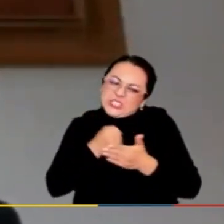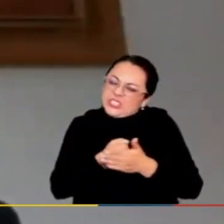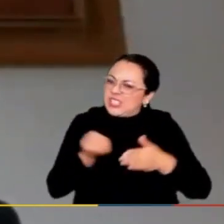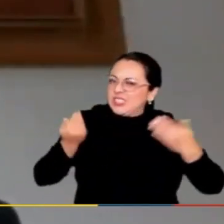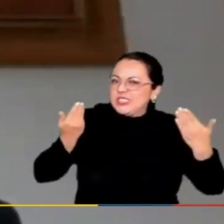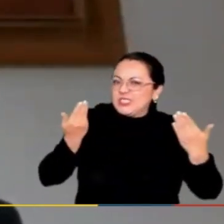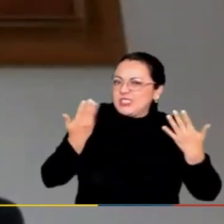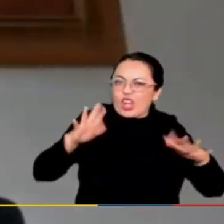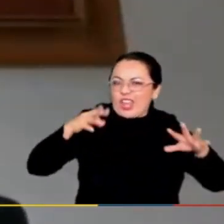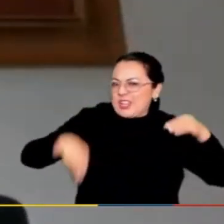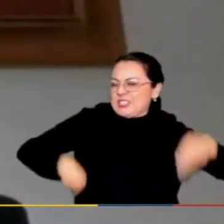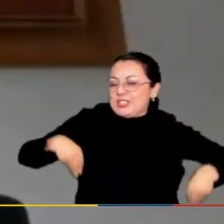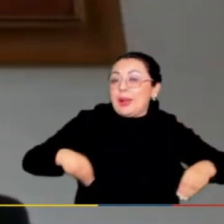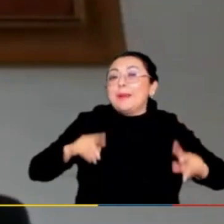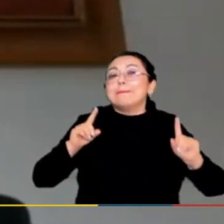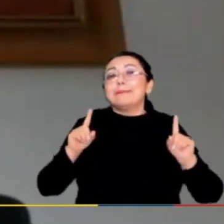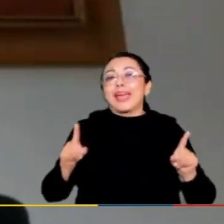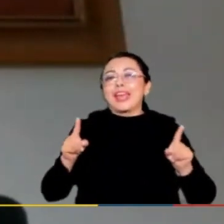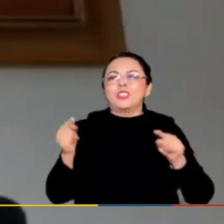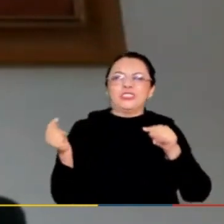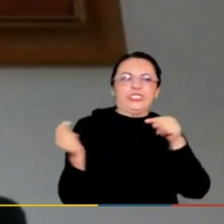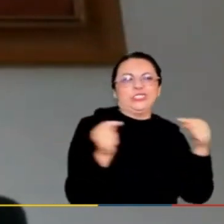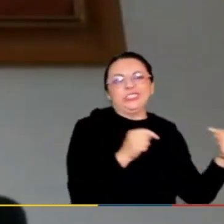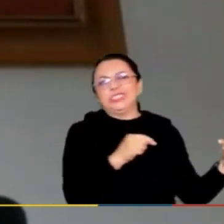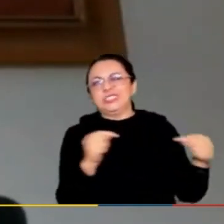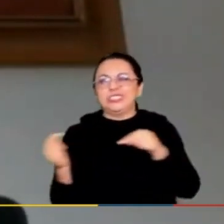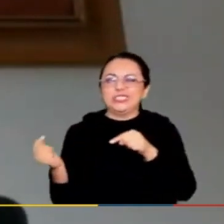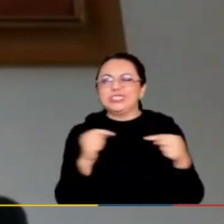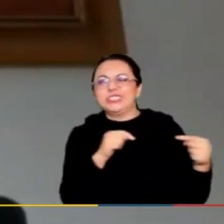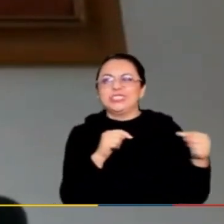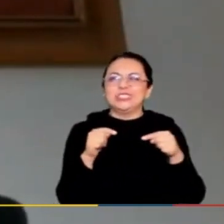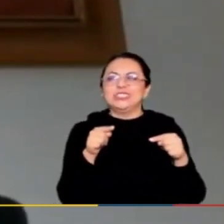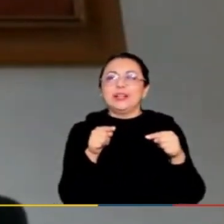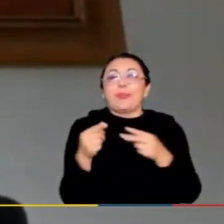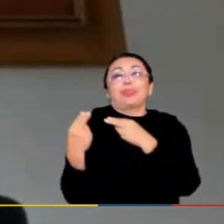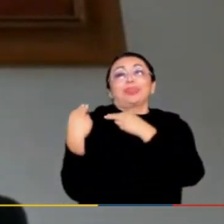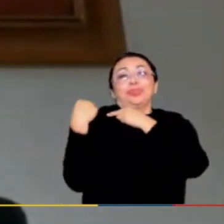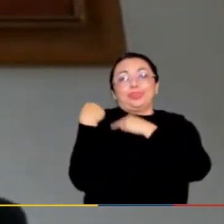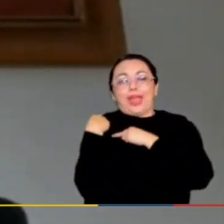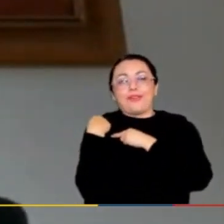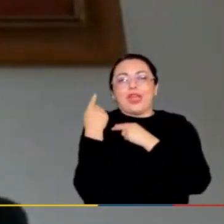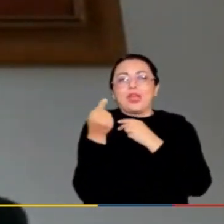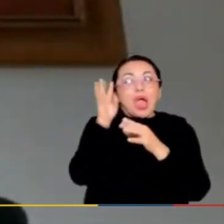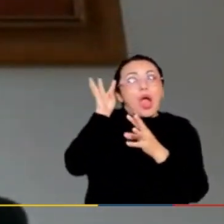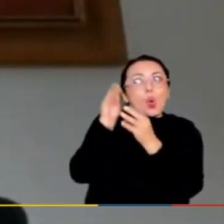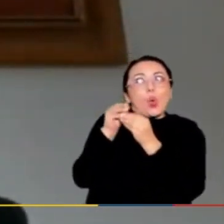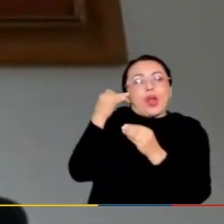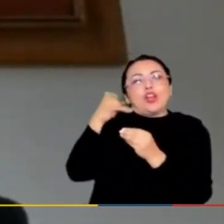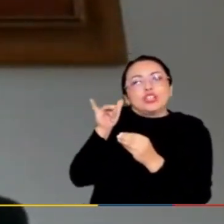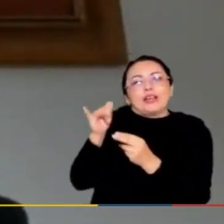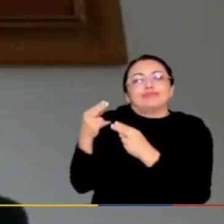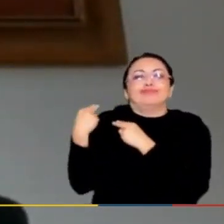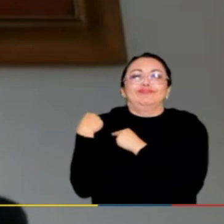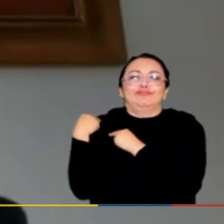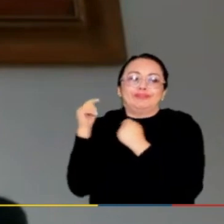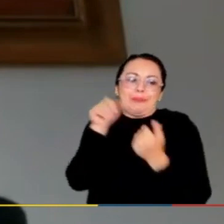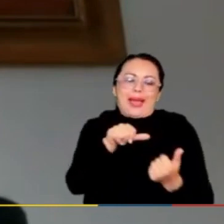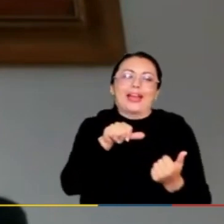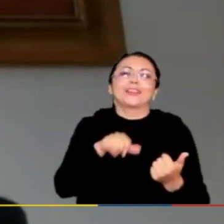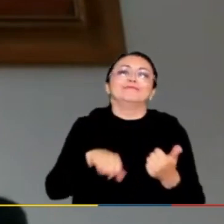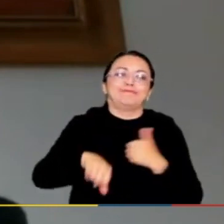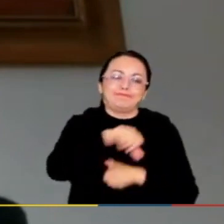no evita esa tensión entre el aspecto contractual o los deberes, el cumplimiento de los deberes frente a